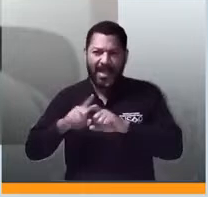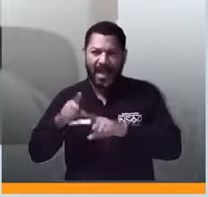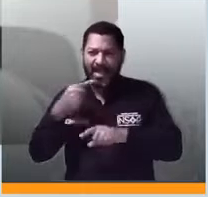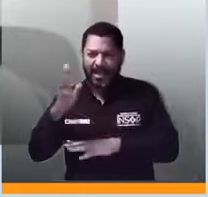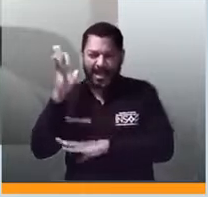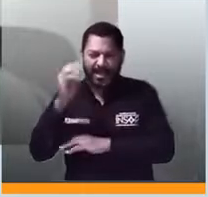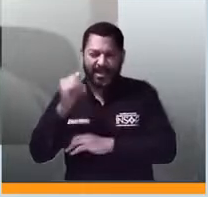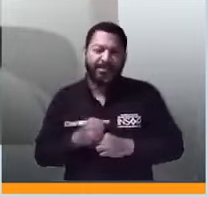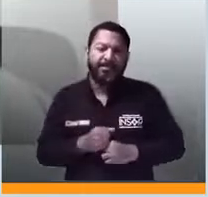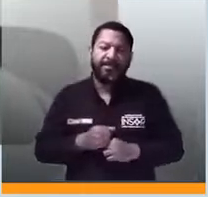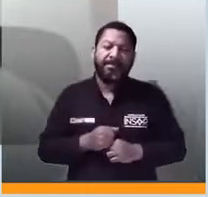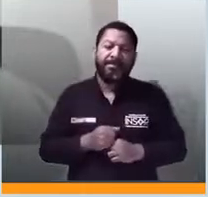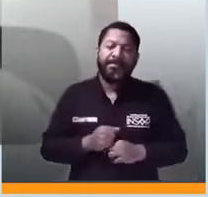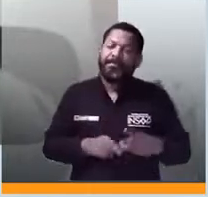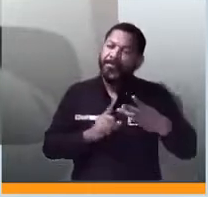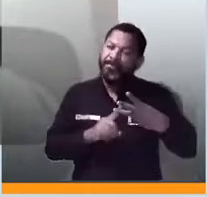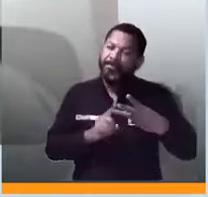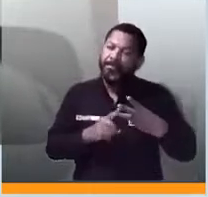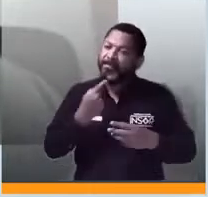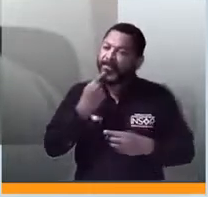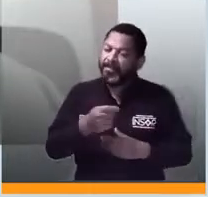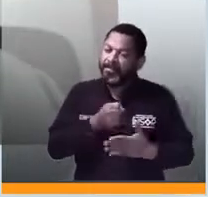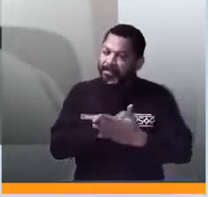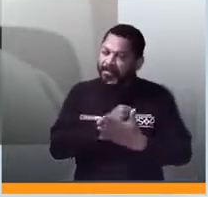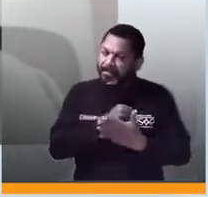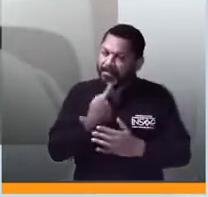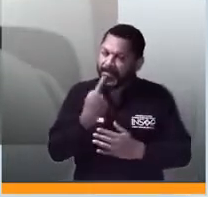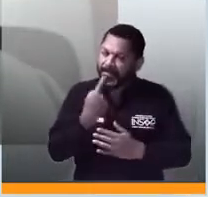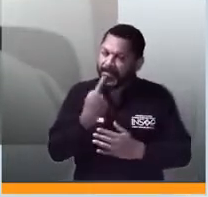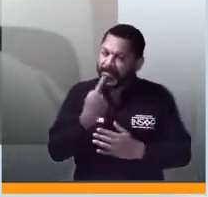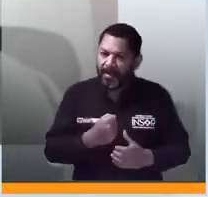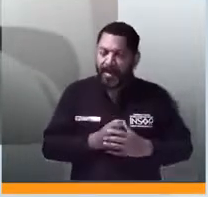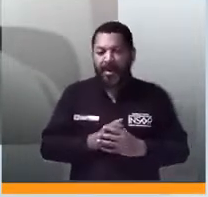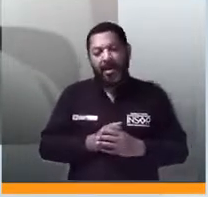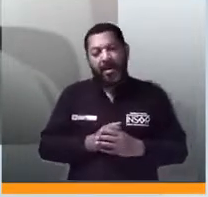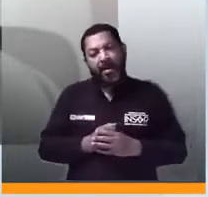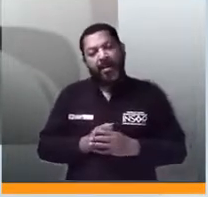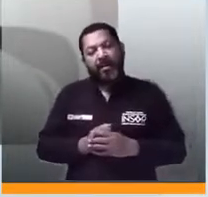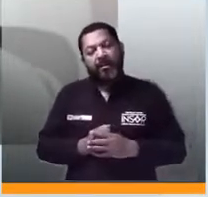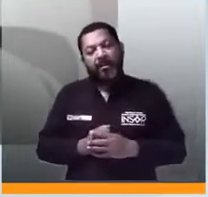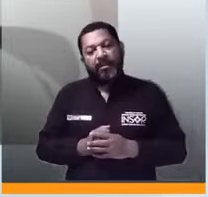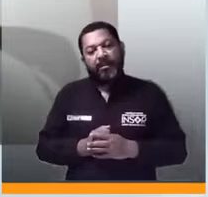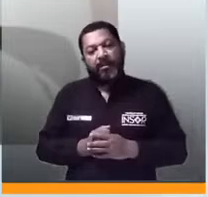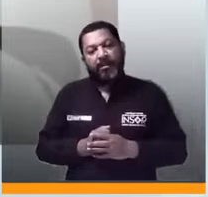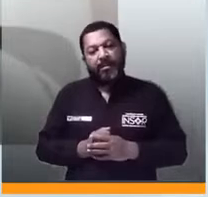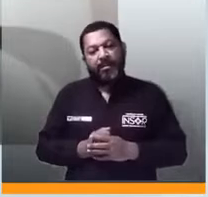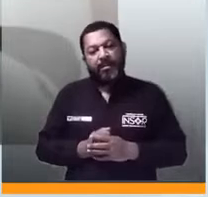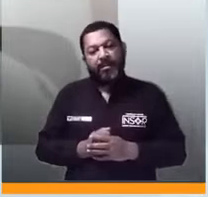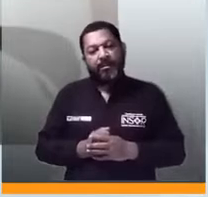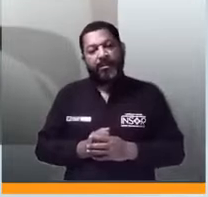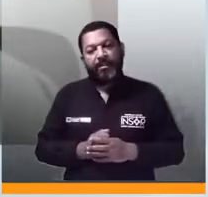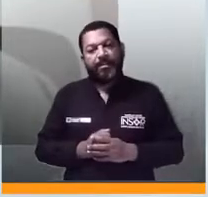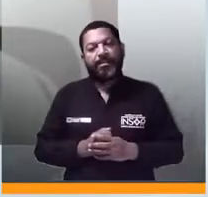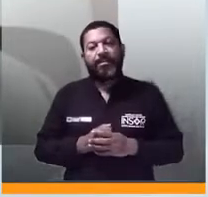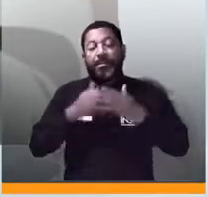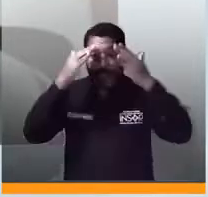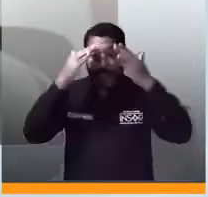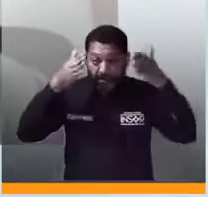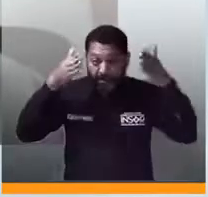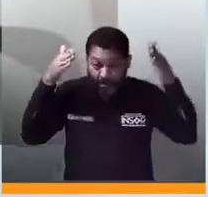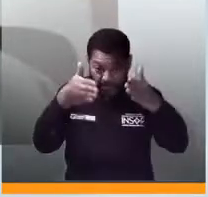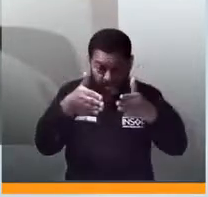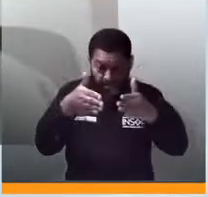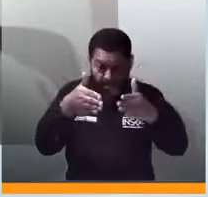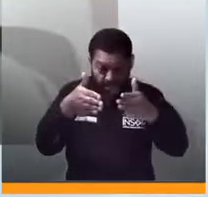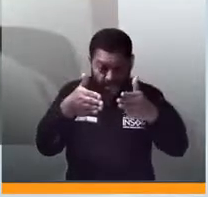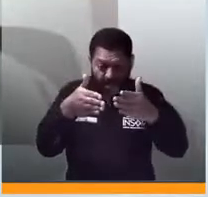punto, insistir en algo. Yo creo que si no tenemos un foco de atención en esta perspectiva